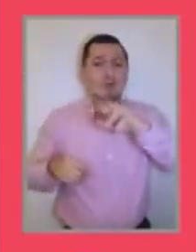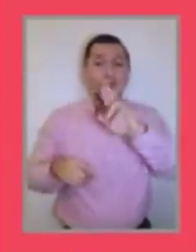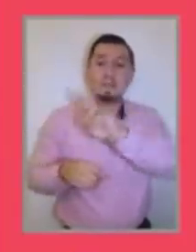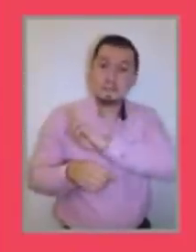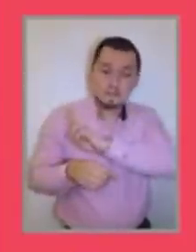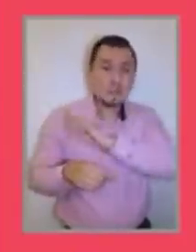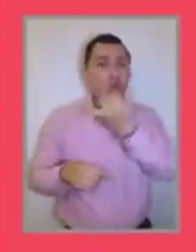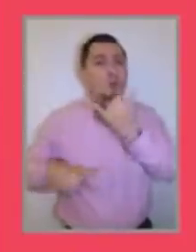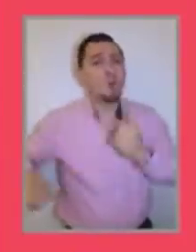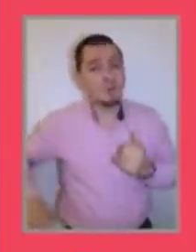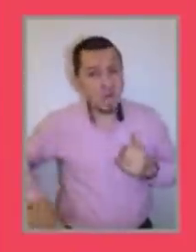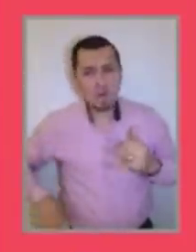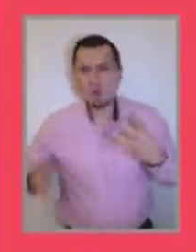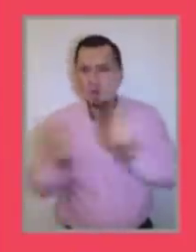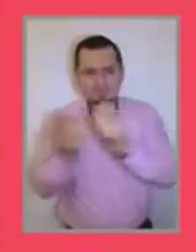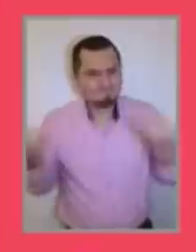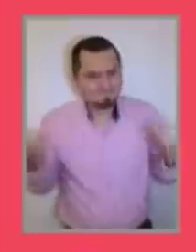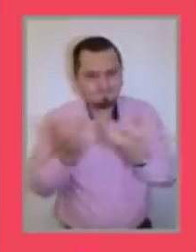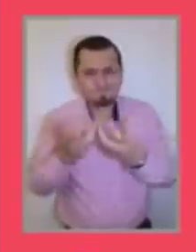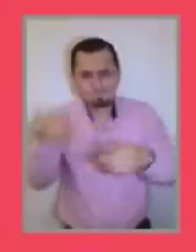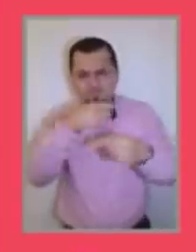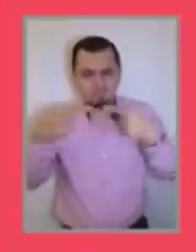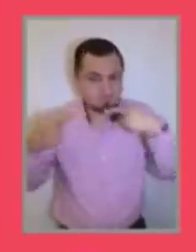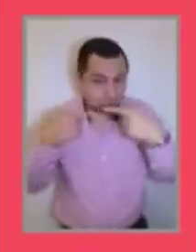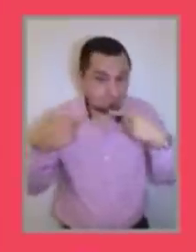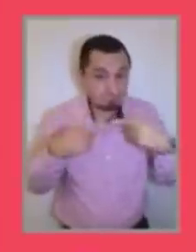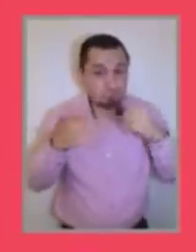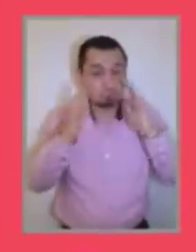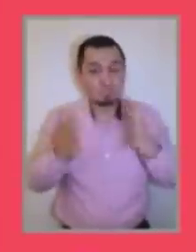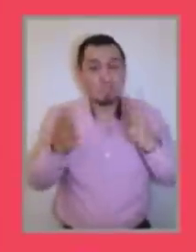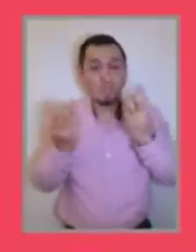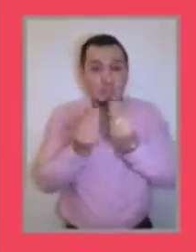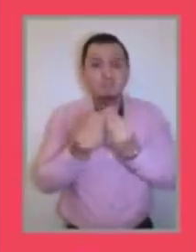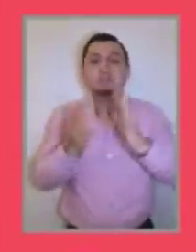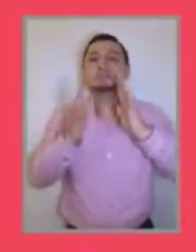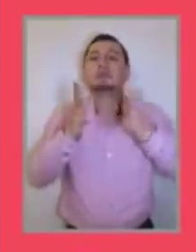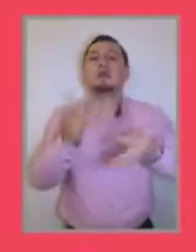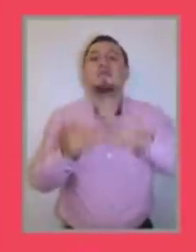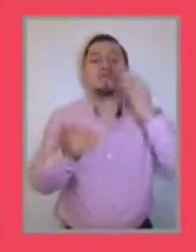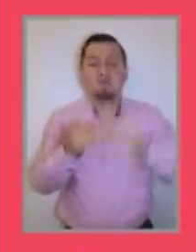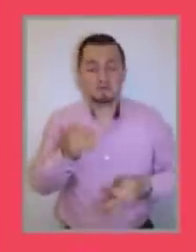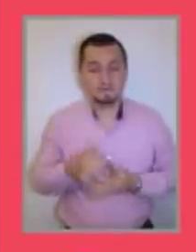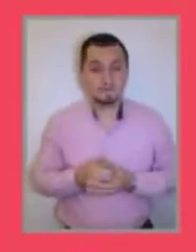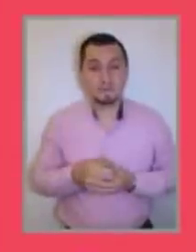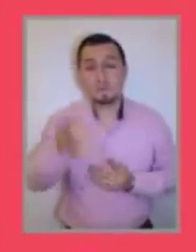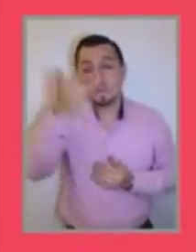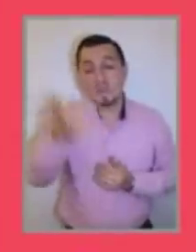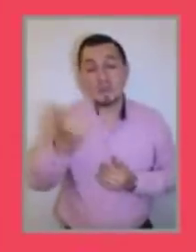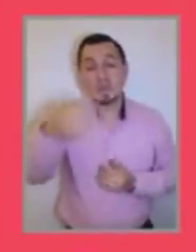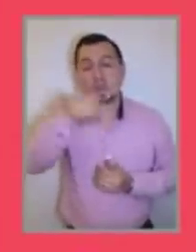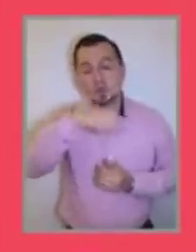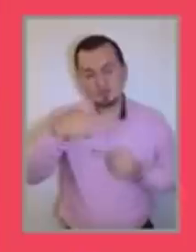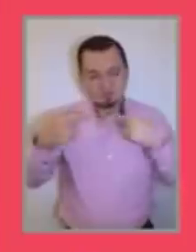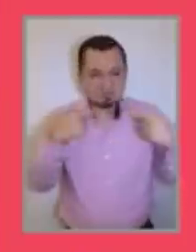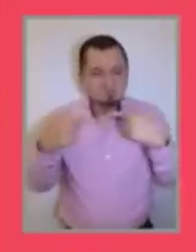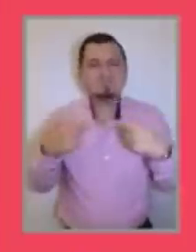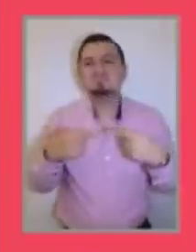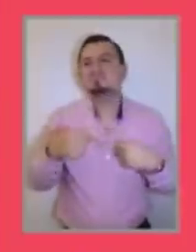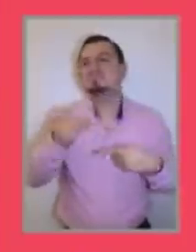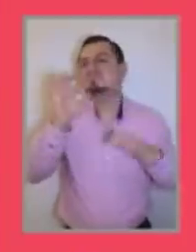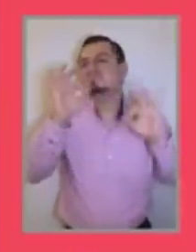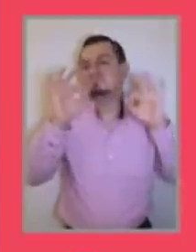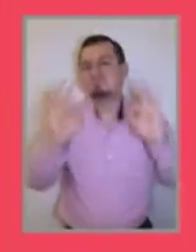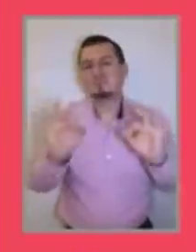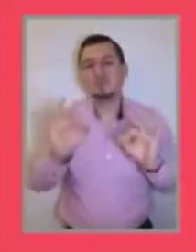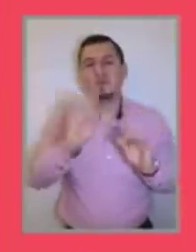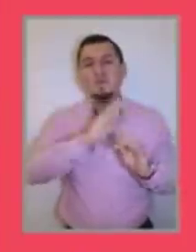privadas, y las autoridades de educación básica, media superior y superior. Finalmente llegamos a